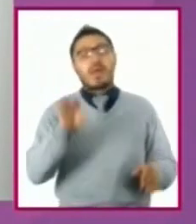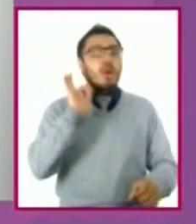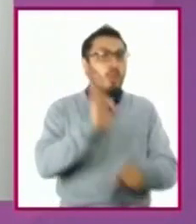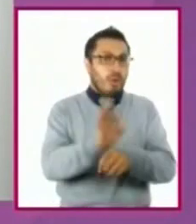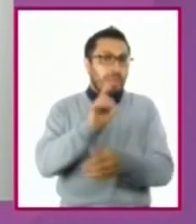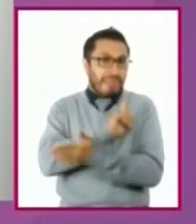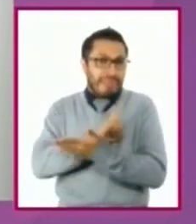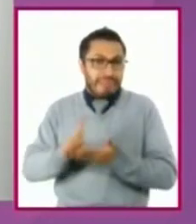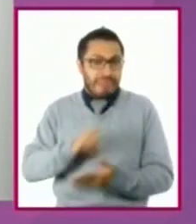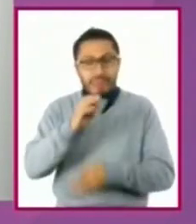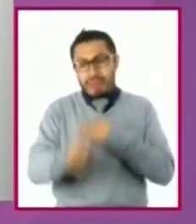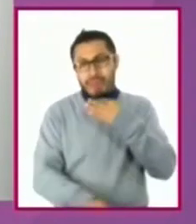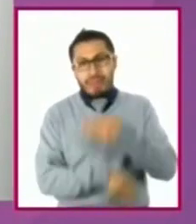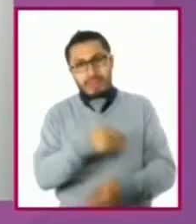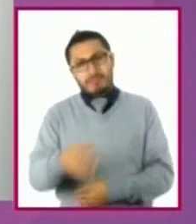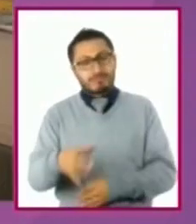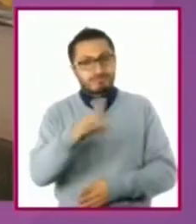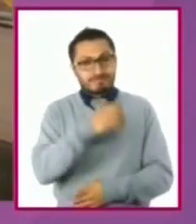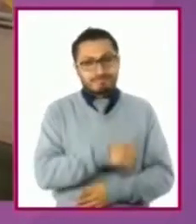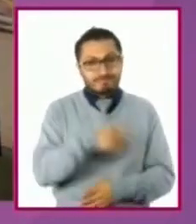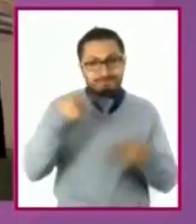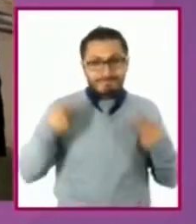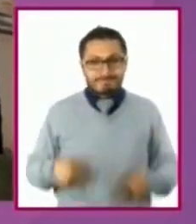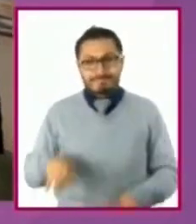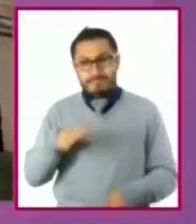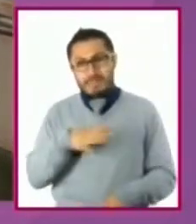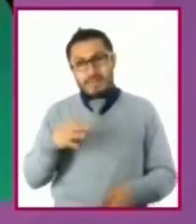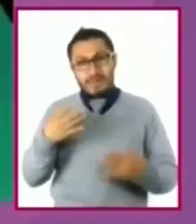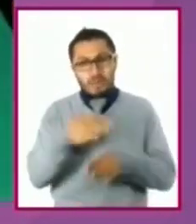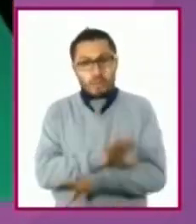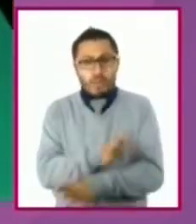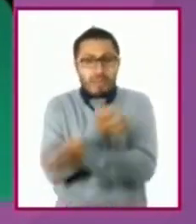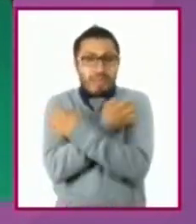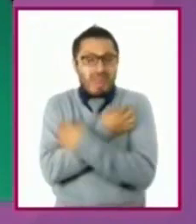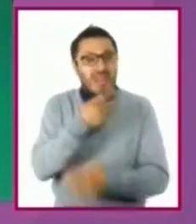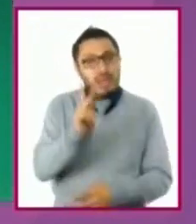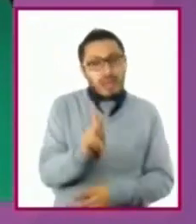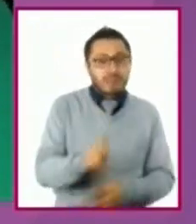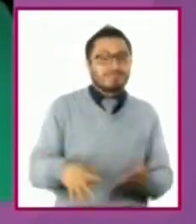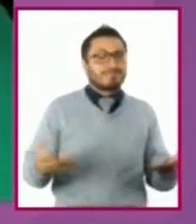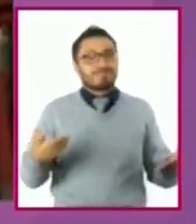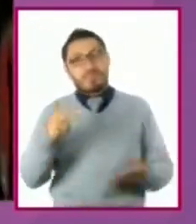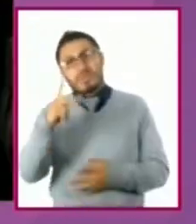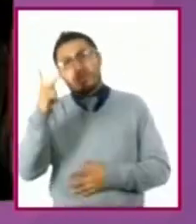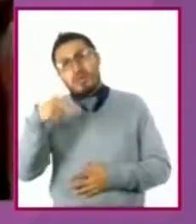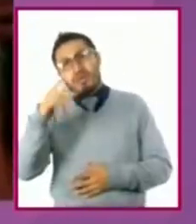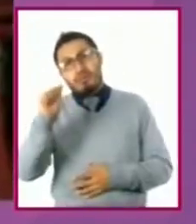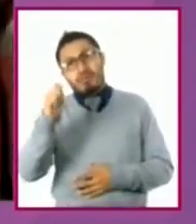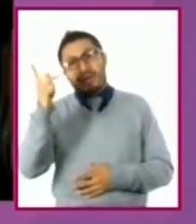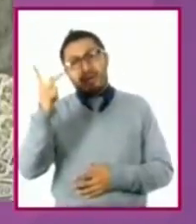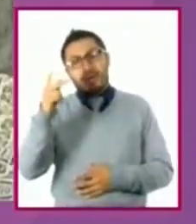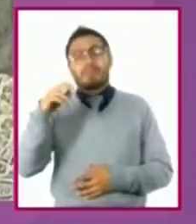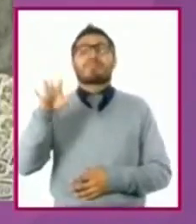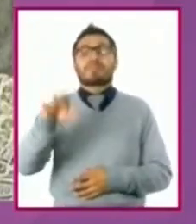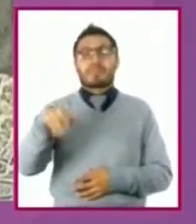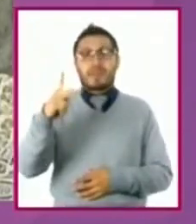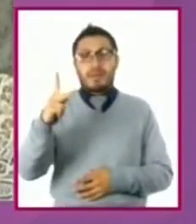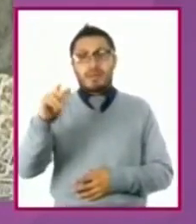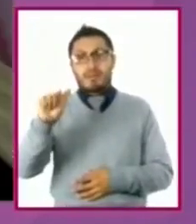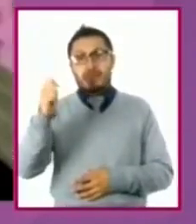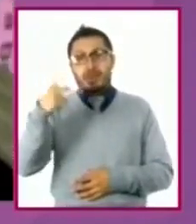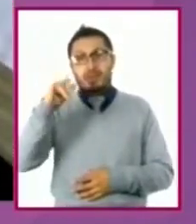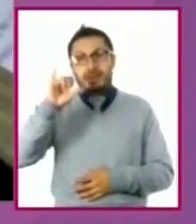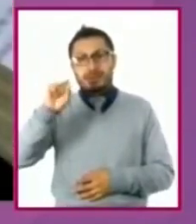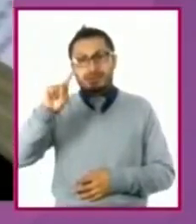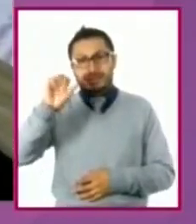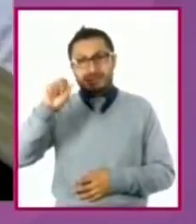que toda persona tiene a la educación. Sin embargo, hay casos como el de Pakistán, donde las mujeres no pueden tener